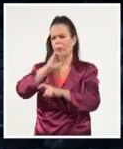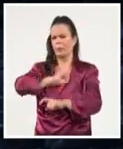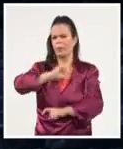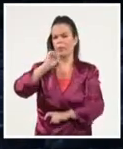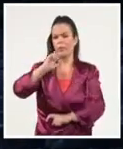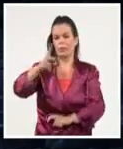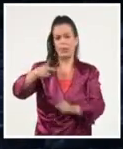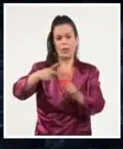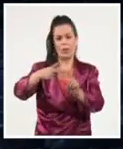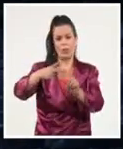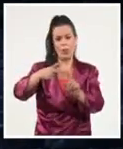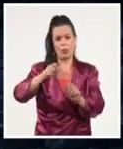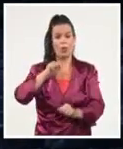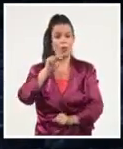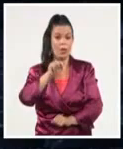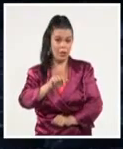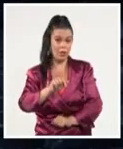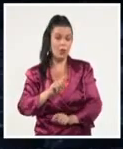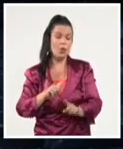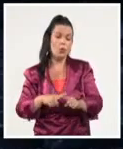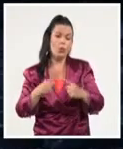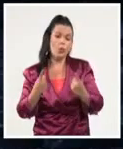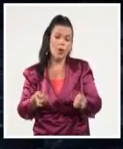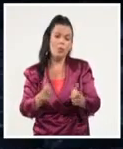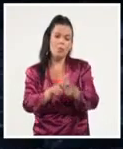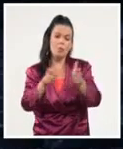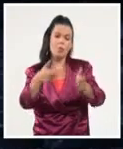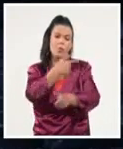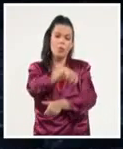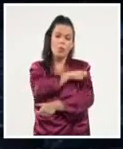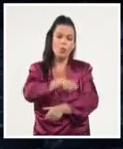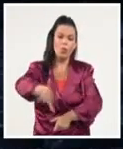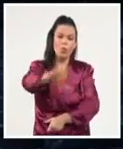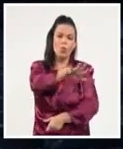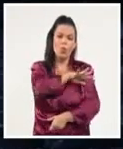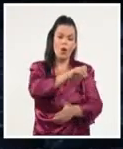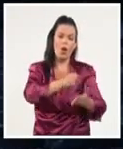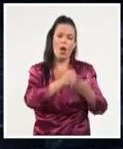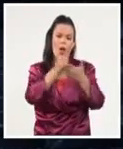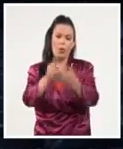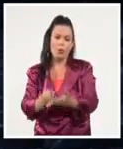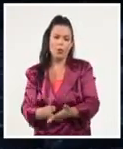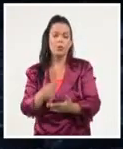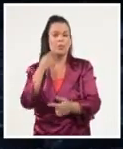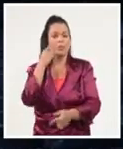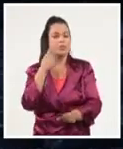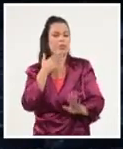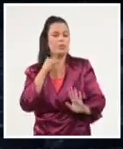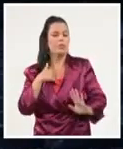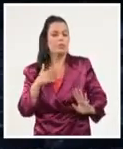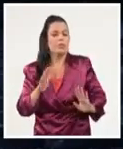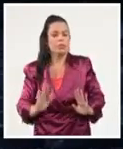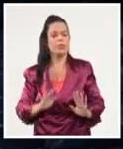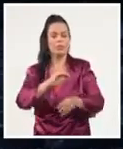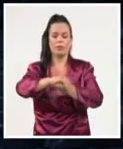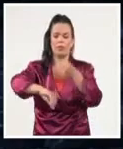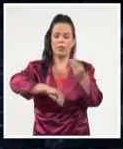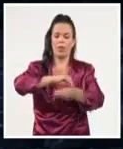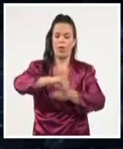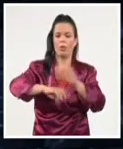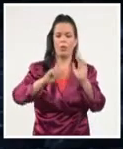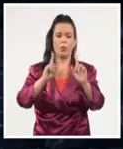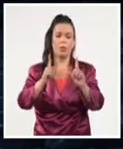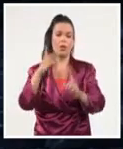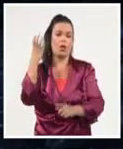que lucía gigante por el respaldo popular que alcanzó y que auguraba un vuelco en la política colombiana tan derechista,